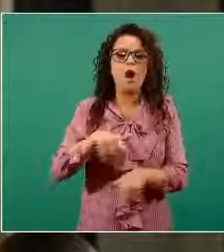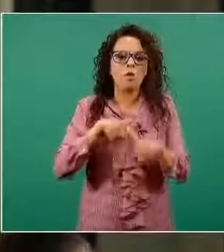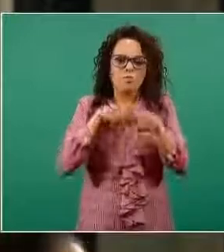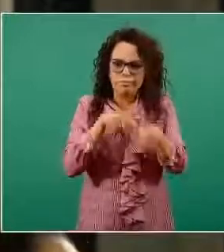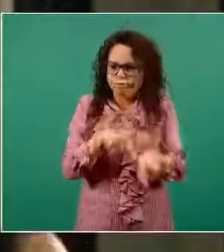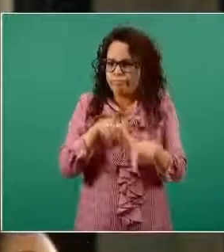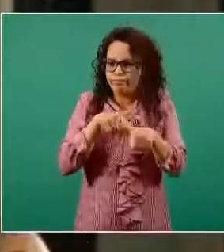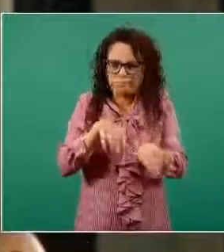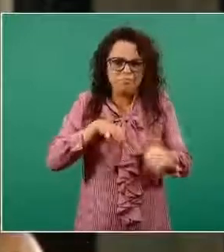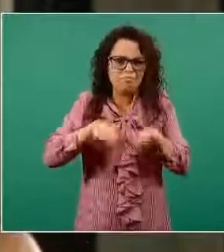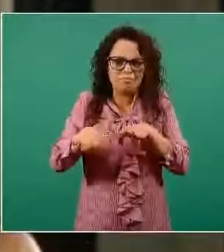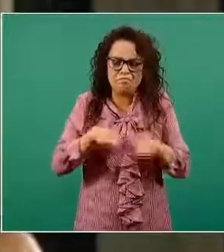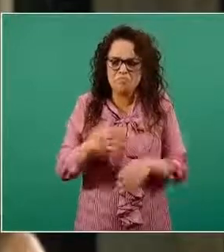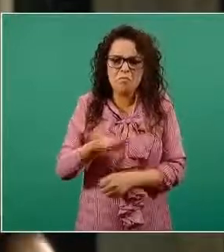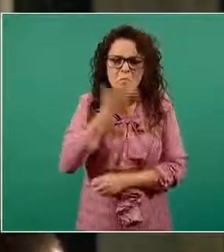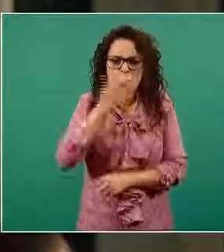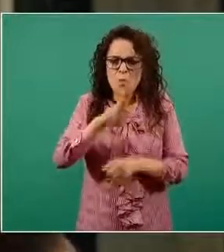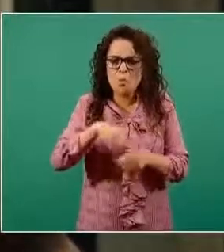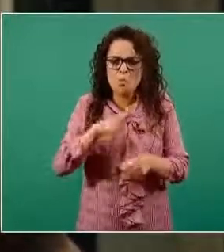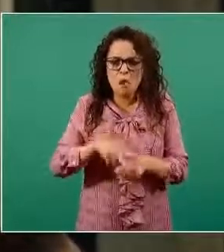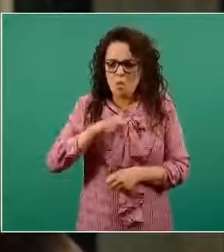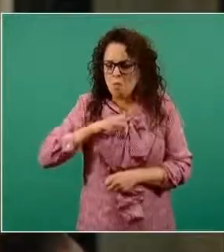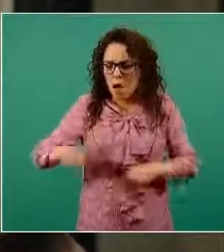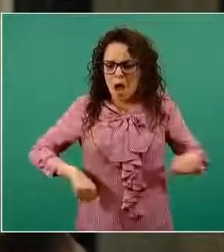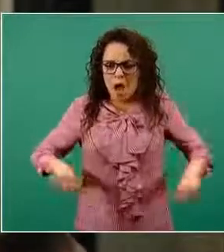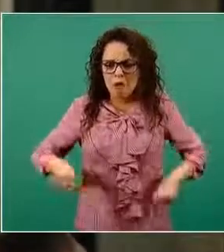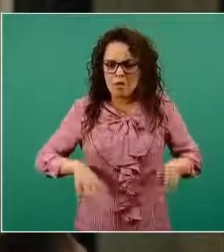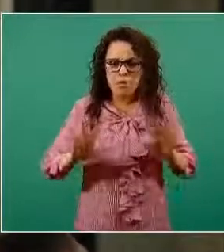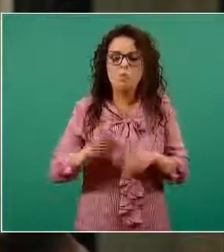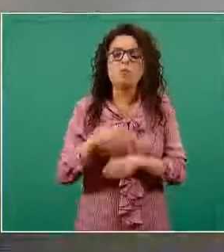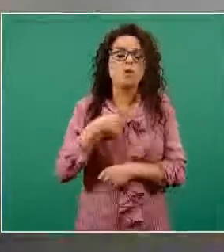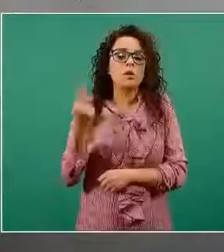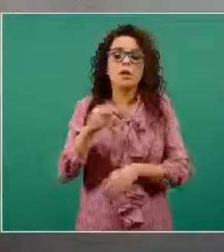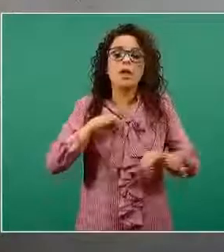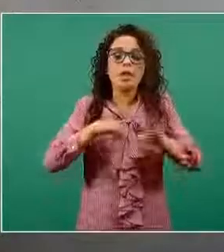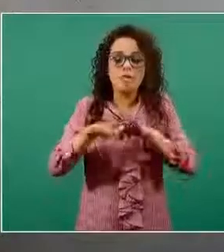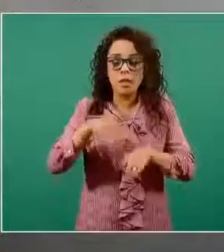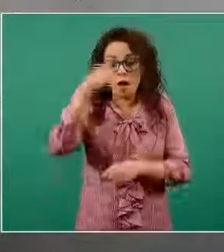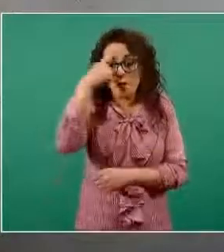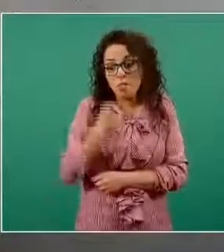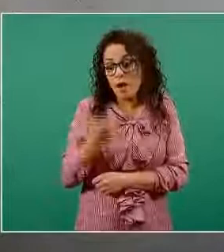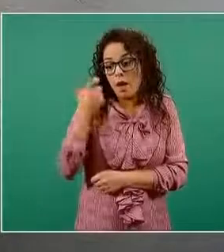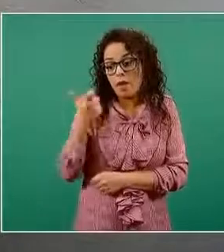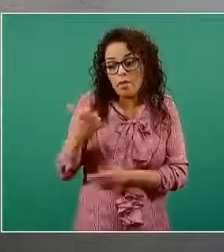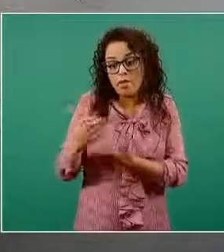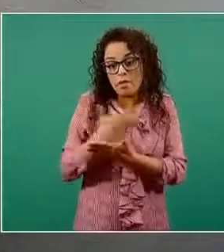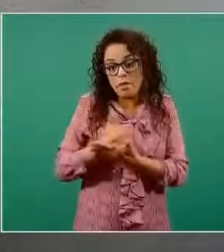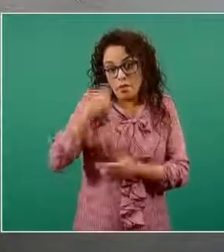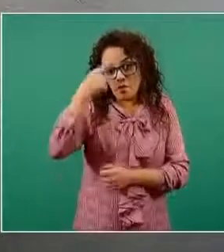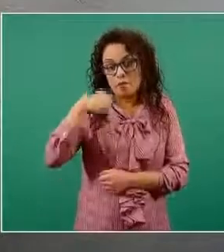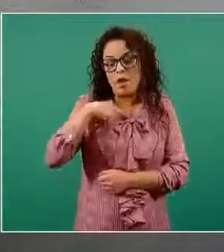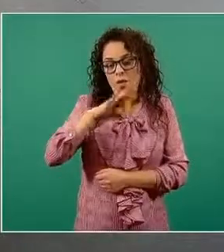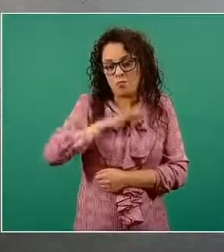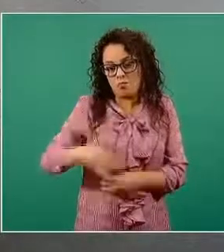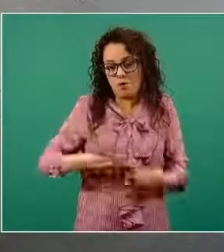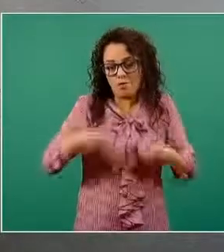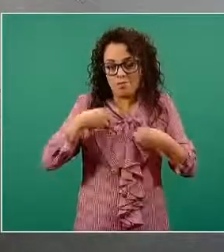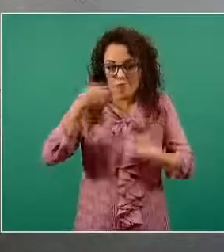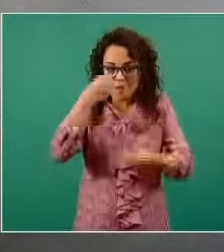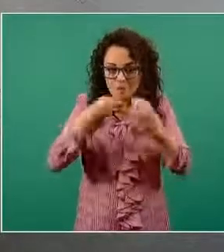trabajando, haciendo nuestras actividades cotidianas, porque nosotros tenemos que trabajar para vivir, y al parecer, pues los